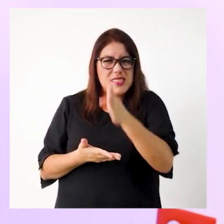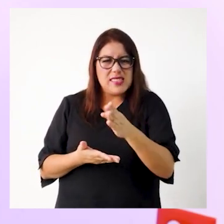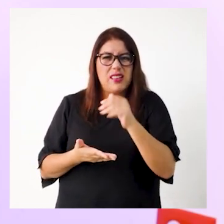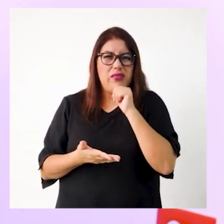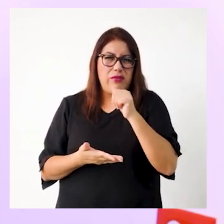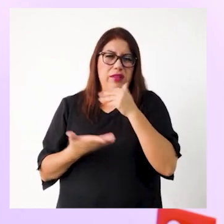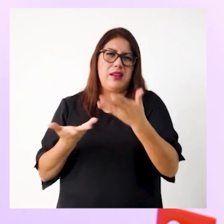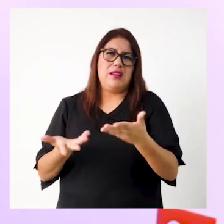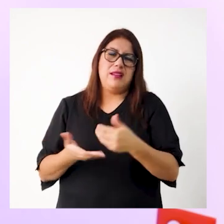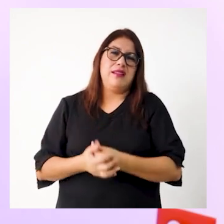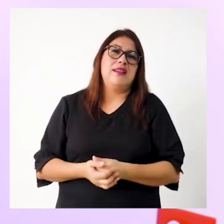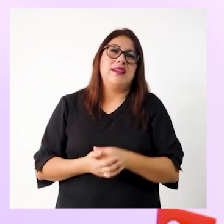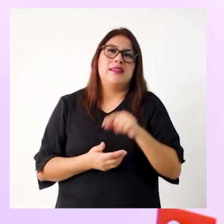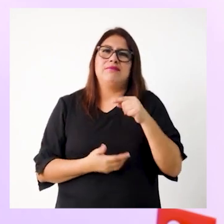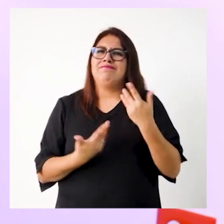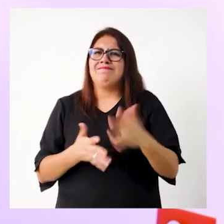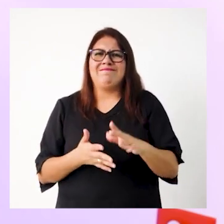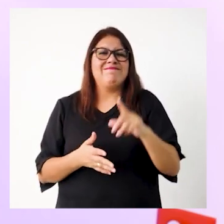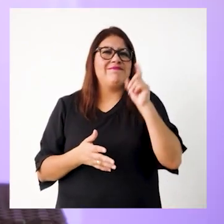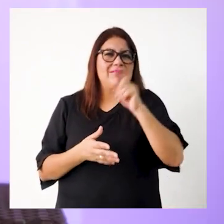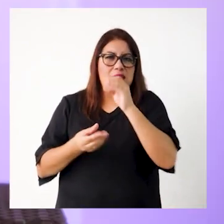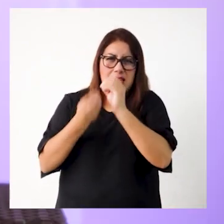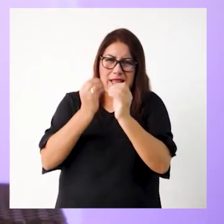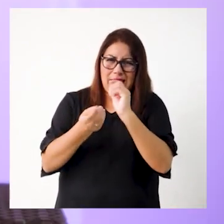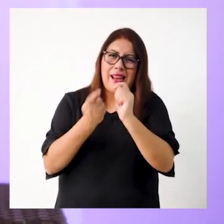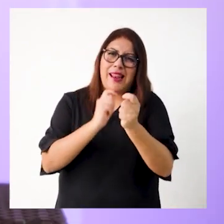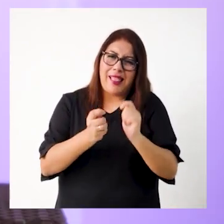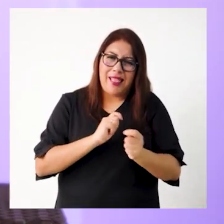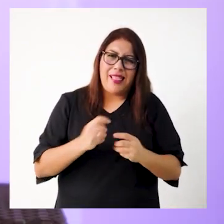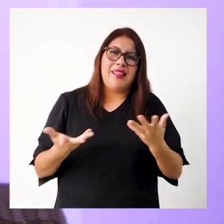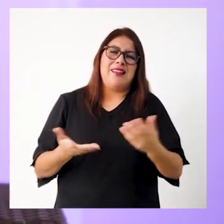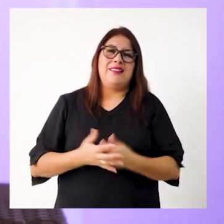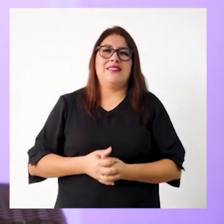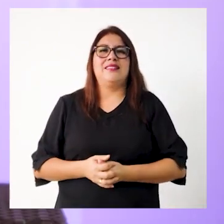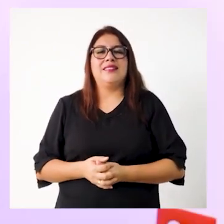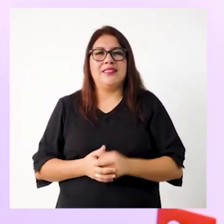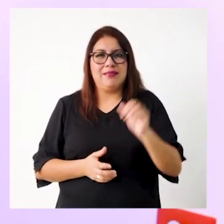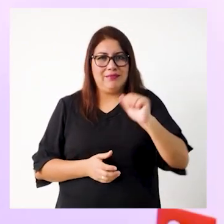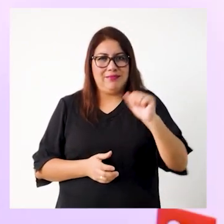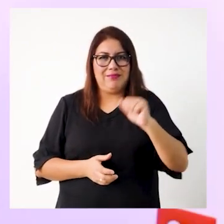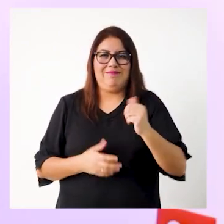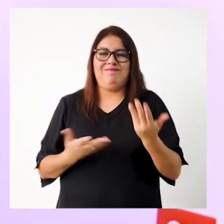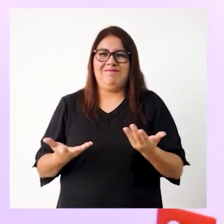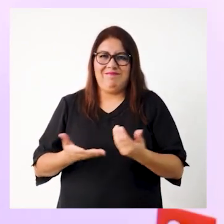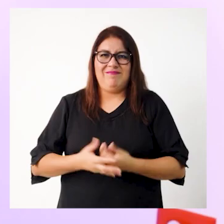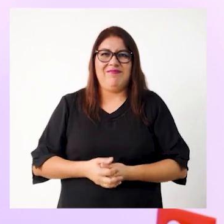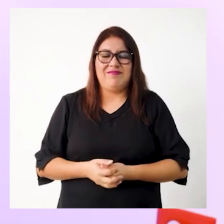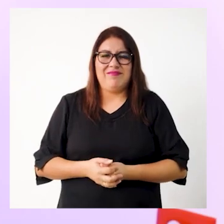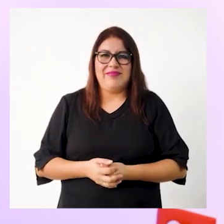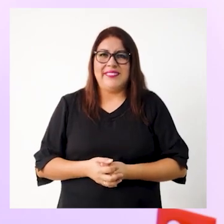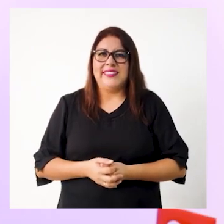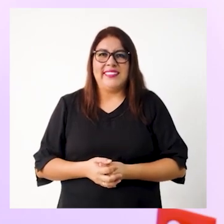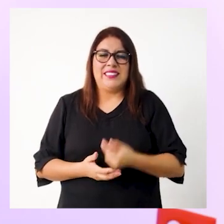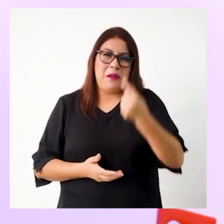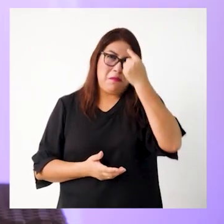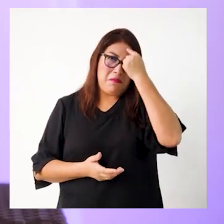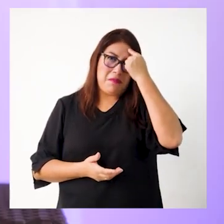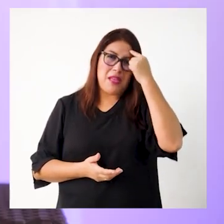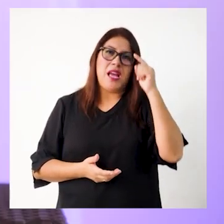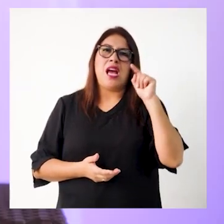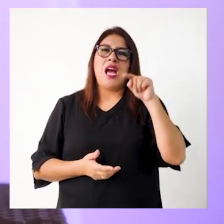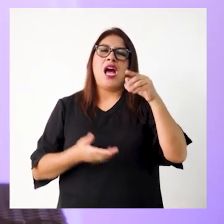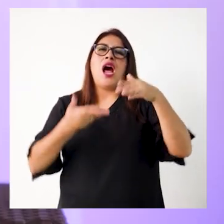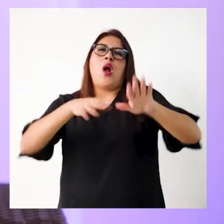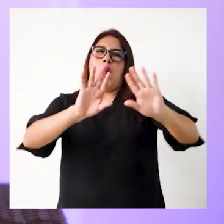dicen nuevamente el San Benito no, es hora regular. Estás espantando al capital, crisólogo, que el mercado ¿cómo lo vas a regular? Así